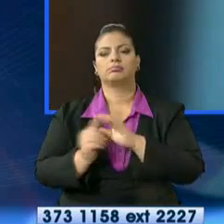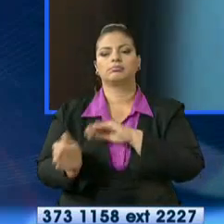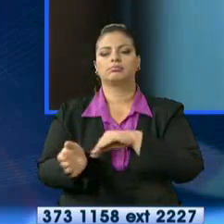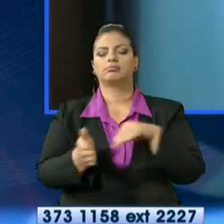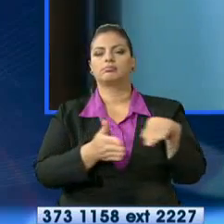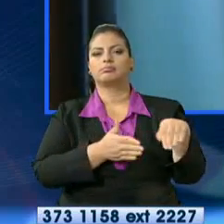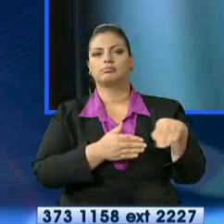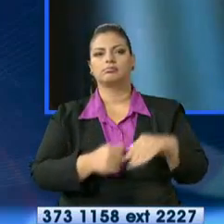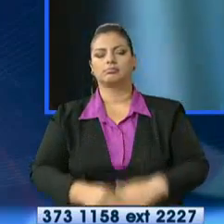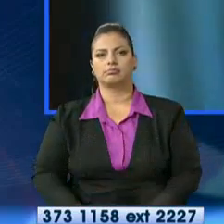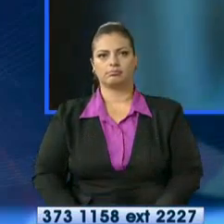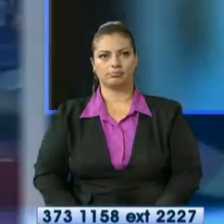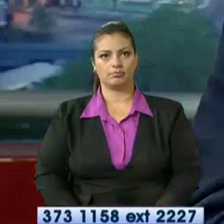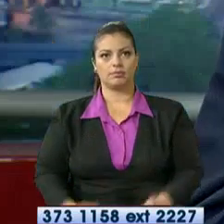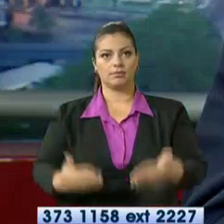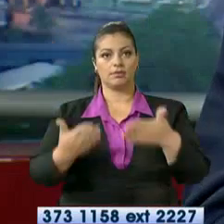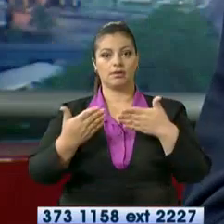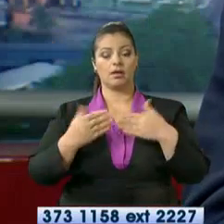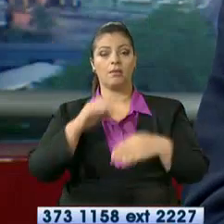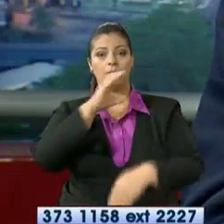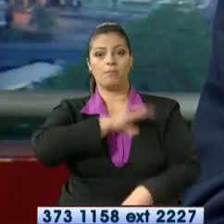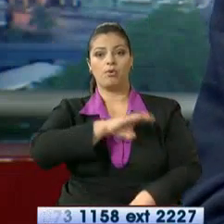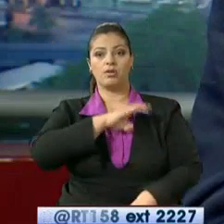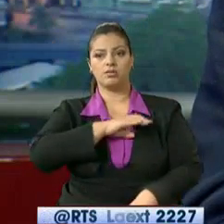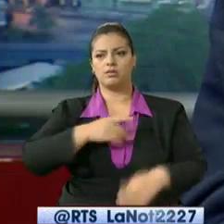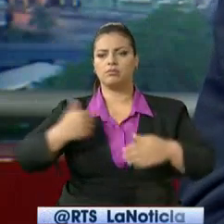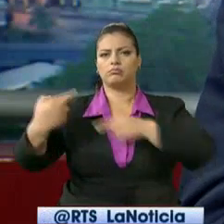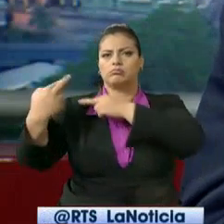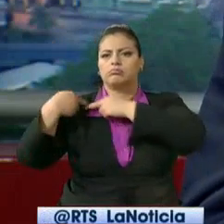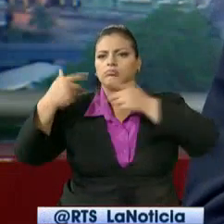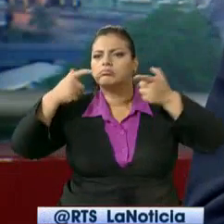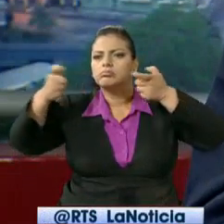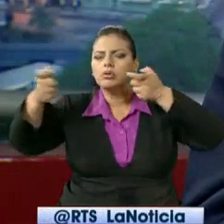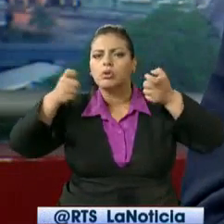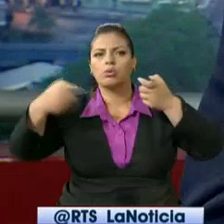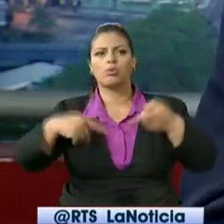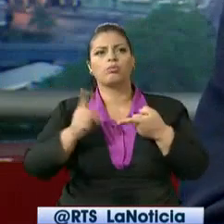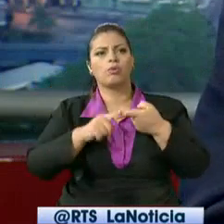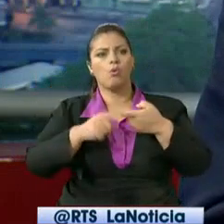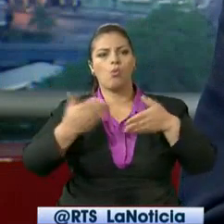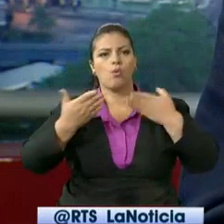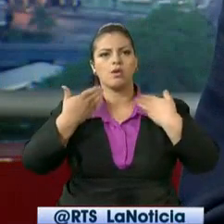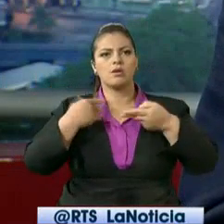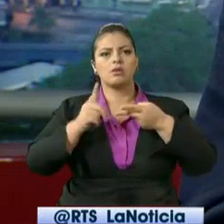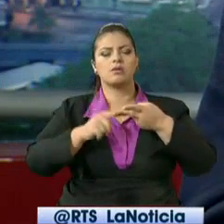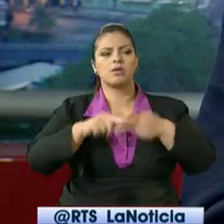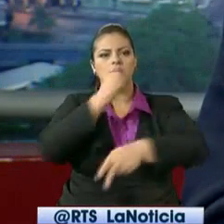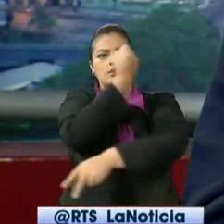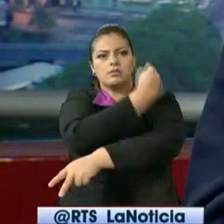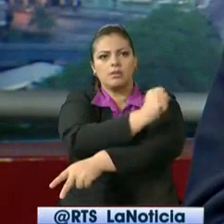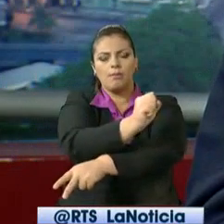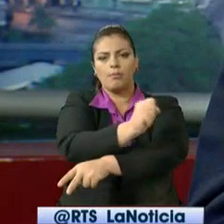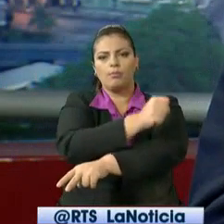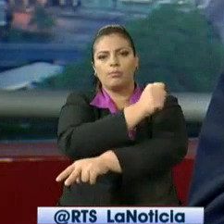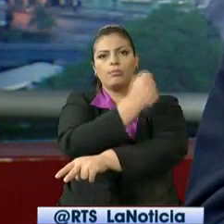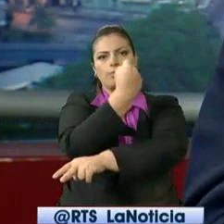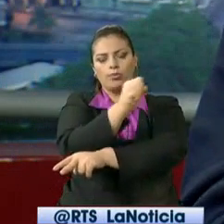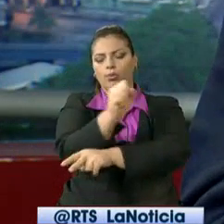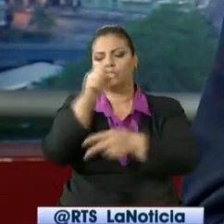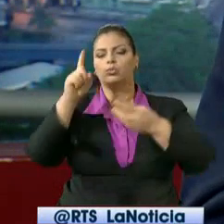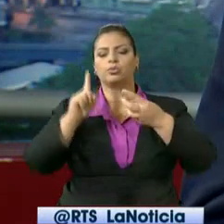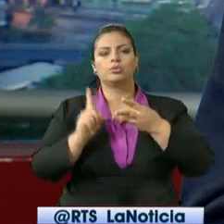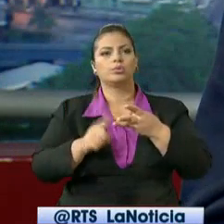La policía de la zona 8 destina a uniformados para el control de los exteriores de los planteles educativos con el fin